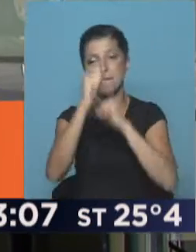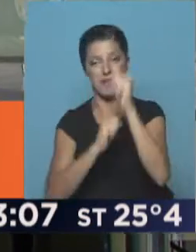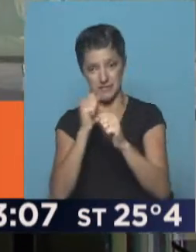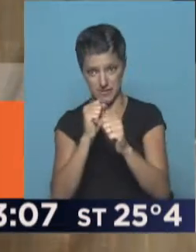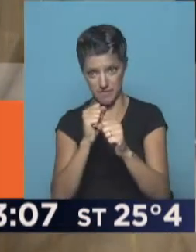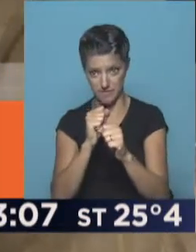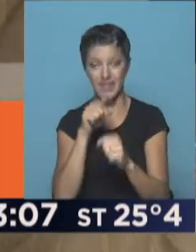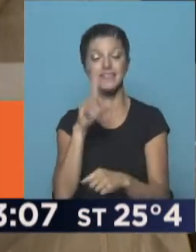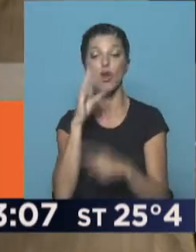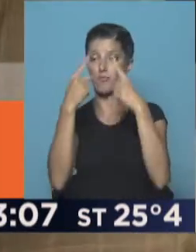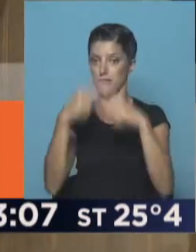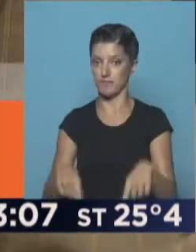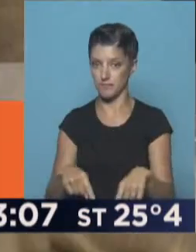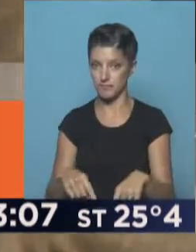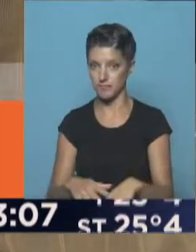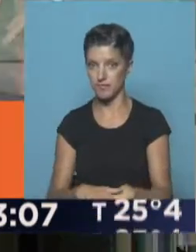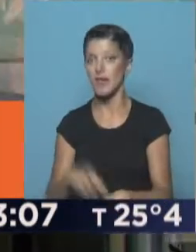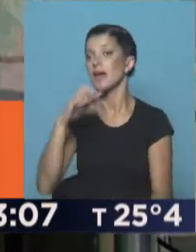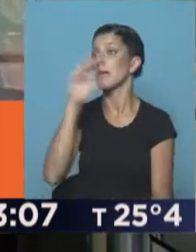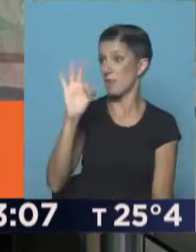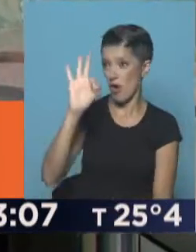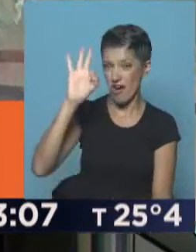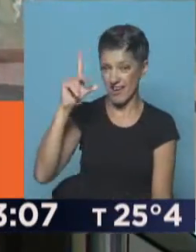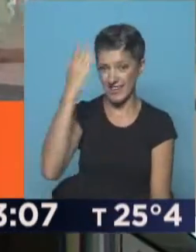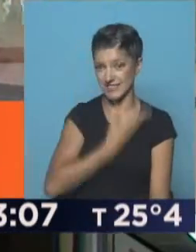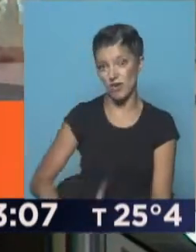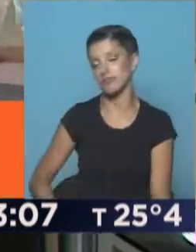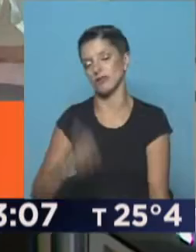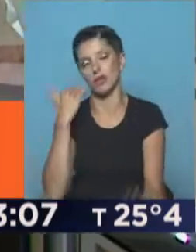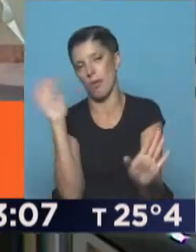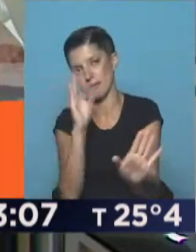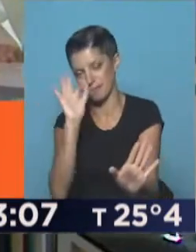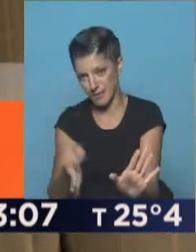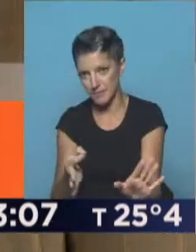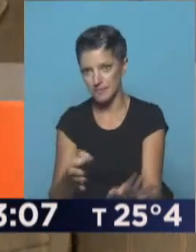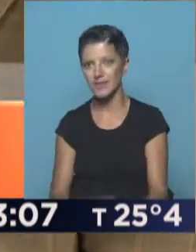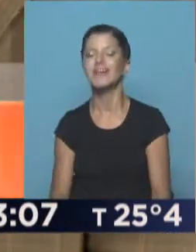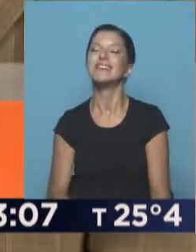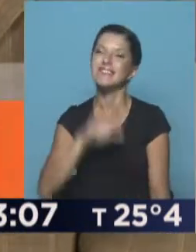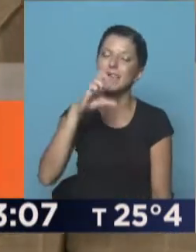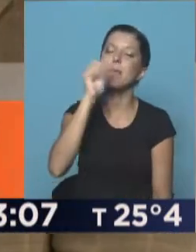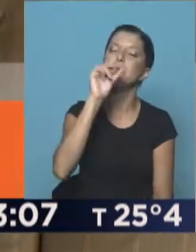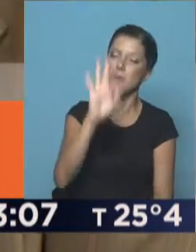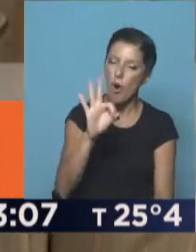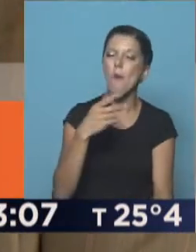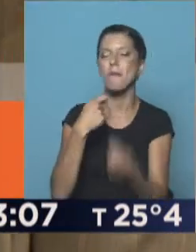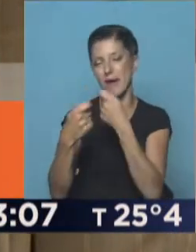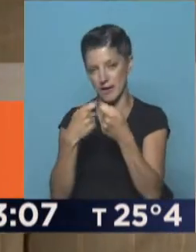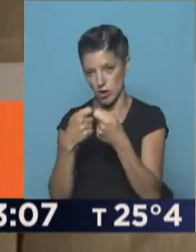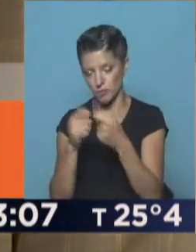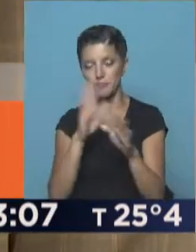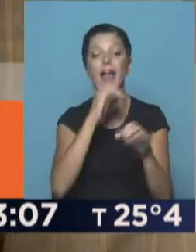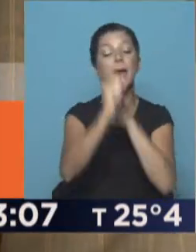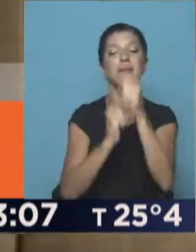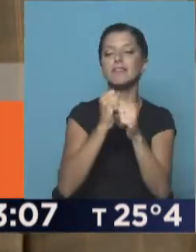disquisición importante. Pro Estado. Eso ya lo damos por descontado. Mercado. Claro, pero pro mercado. Sí, las empresas tienen el acicate de la competencia.